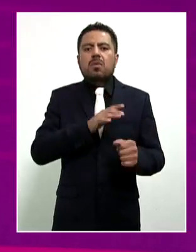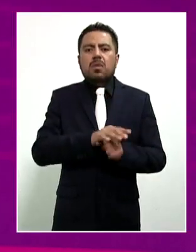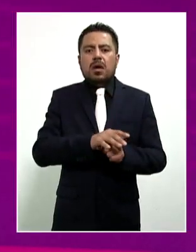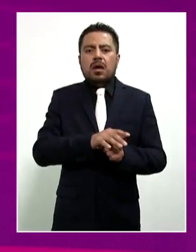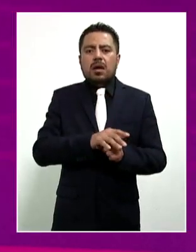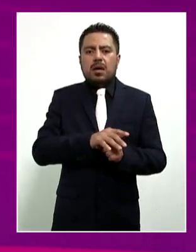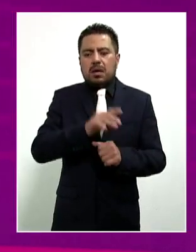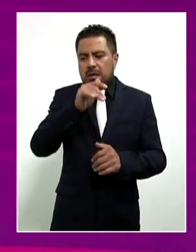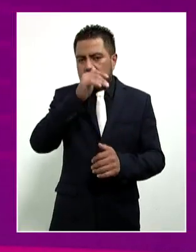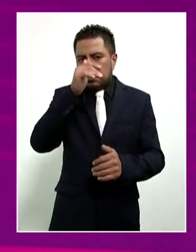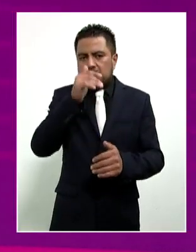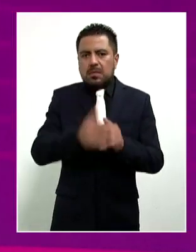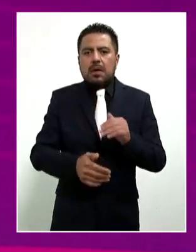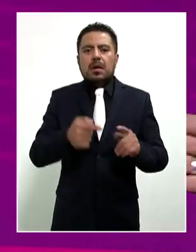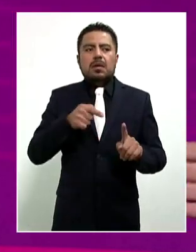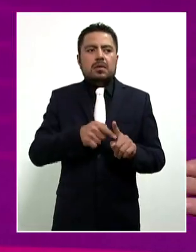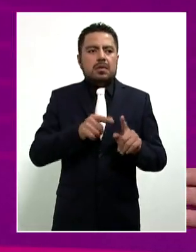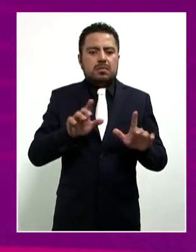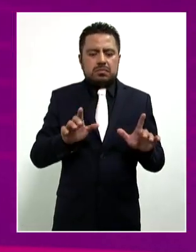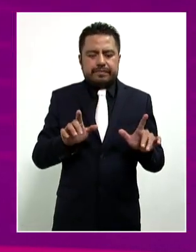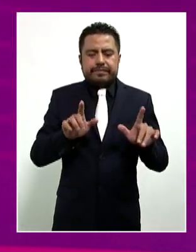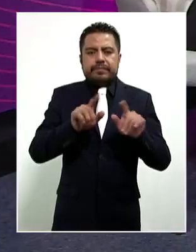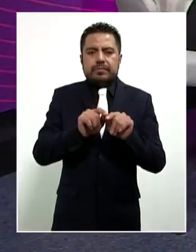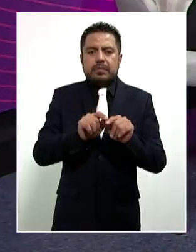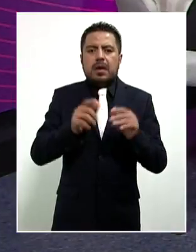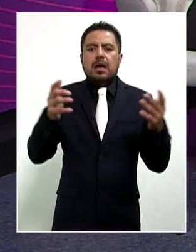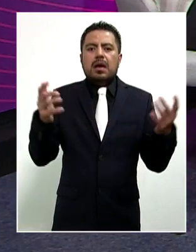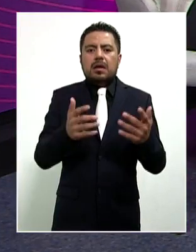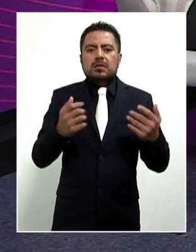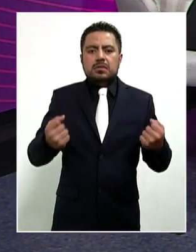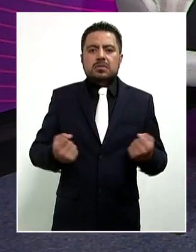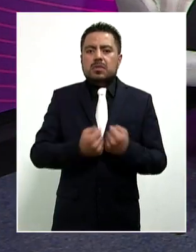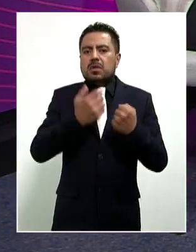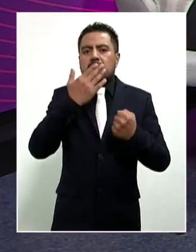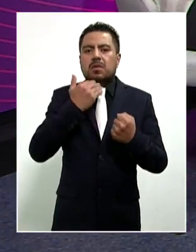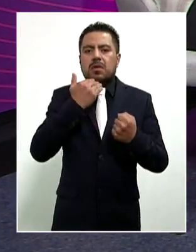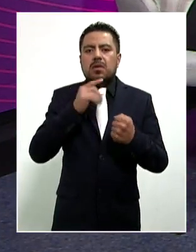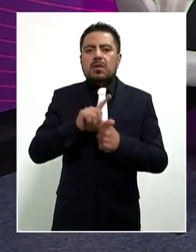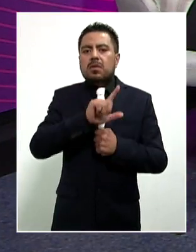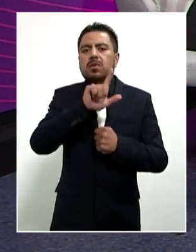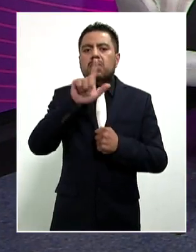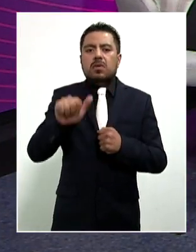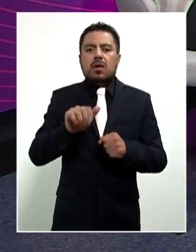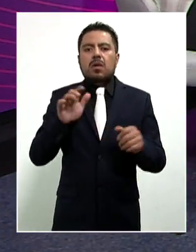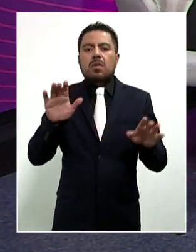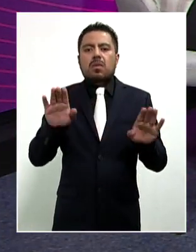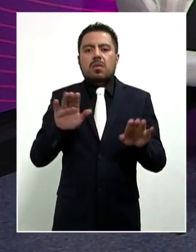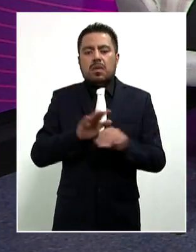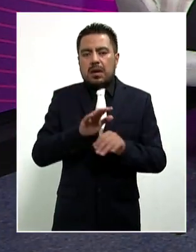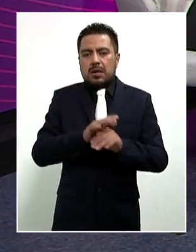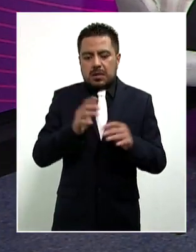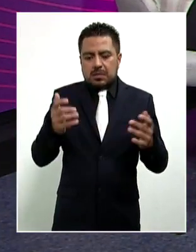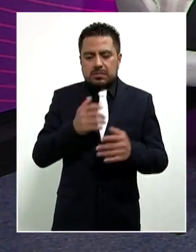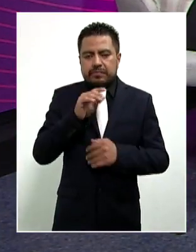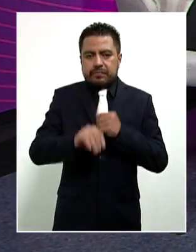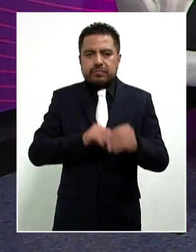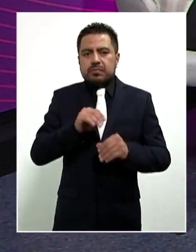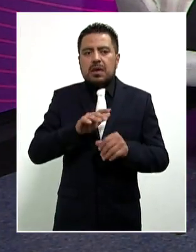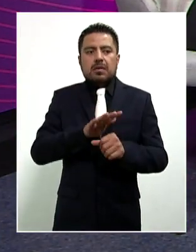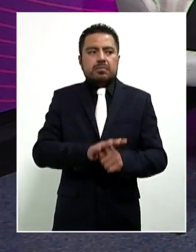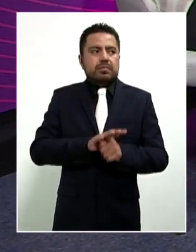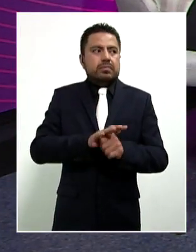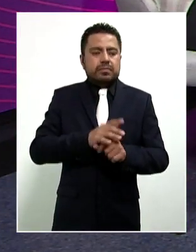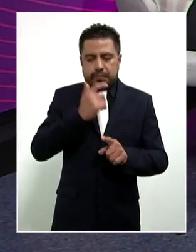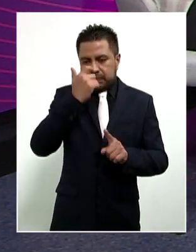digamos, terminar con esta compresión que se ha ocasionado en las fronteras, que es luego lo que ocasiona esta presión